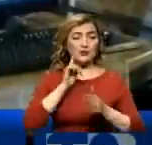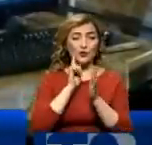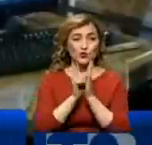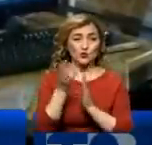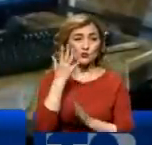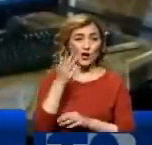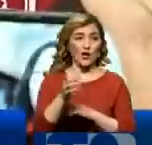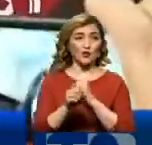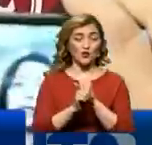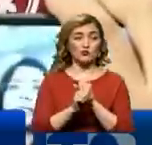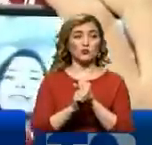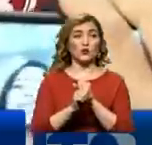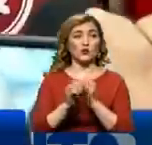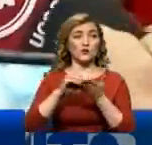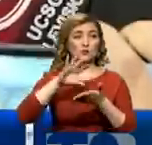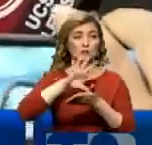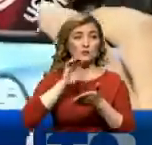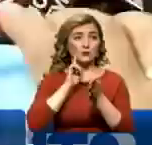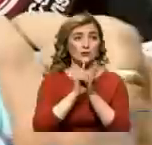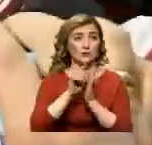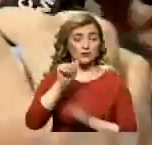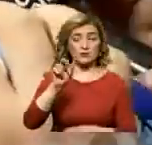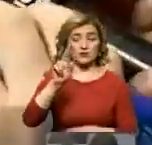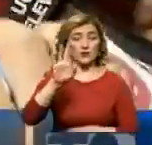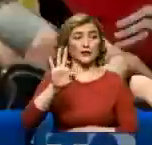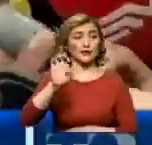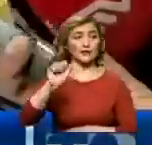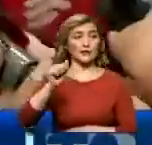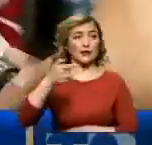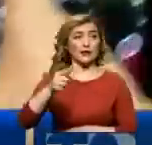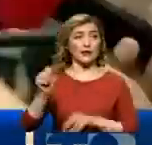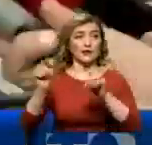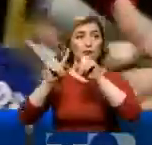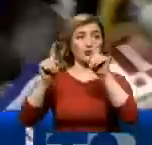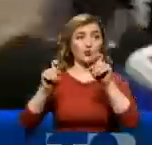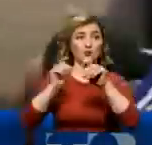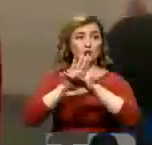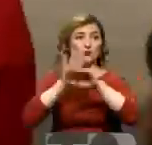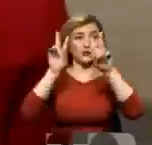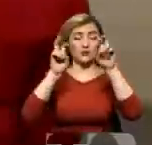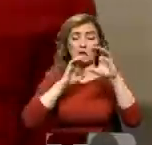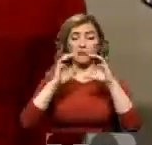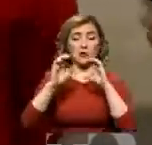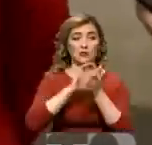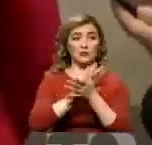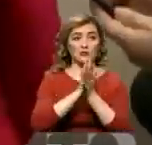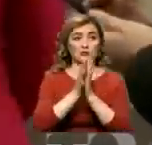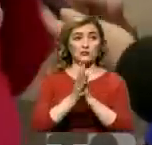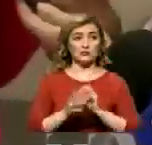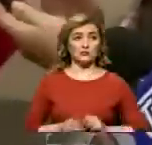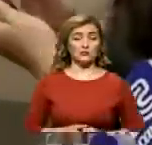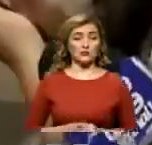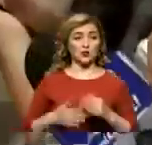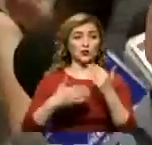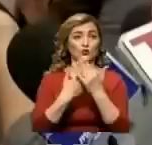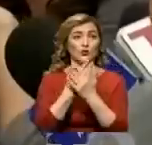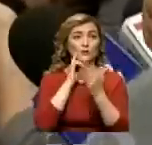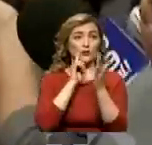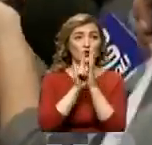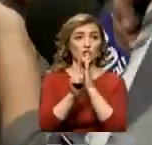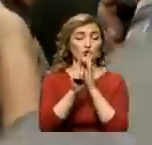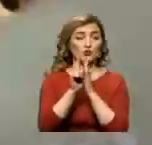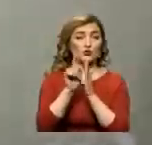tiene respuesta. Arteaga no quiso hablar con la prensa sobre esto. La asambleísta tiene una nueva denuncia de